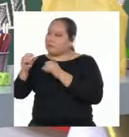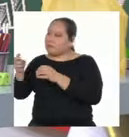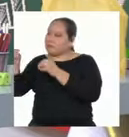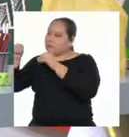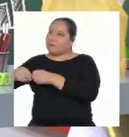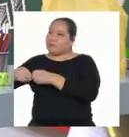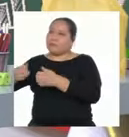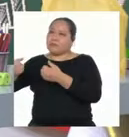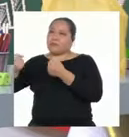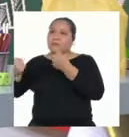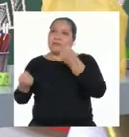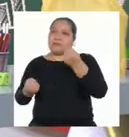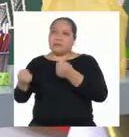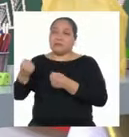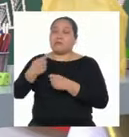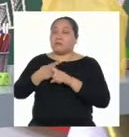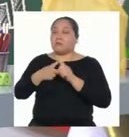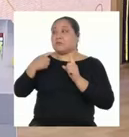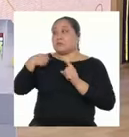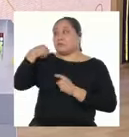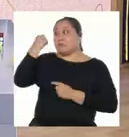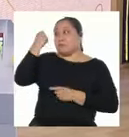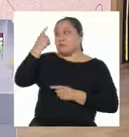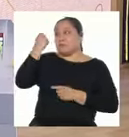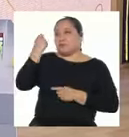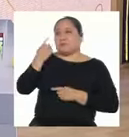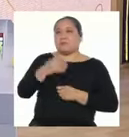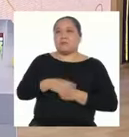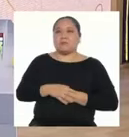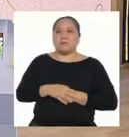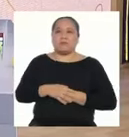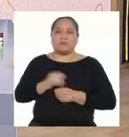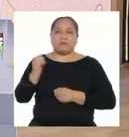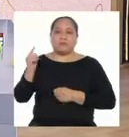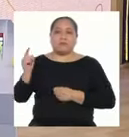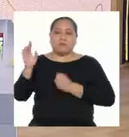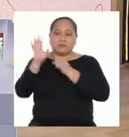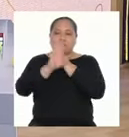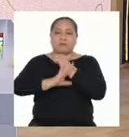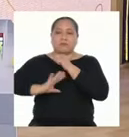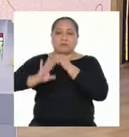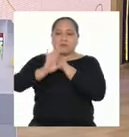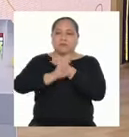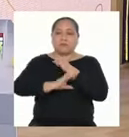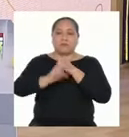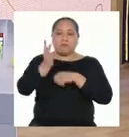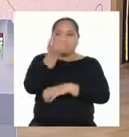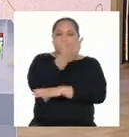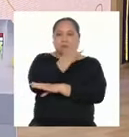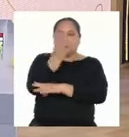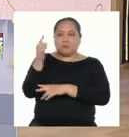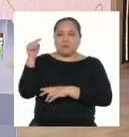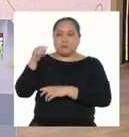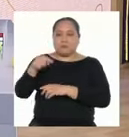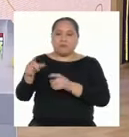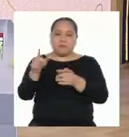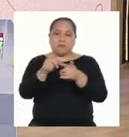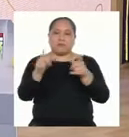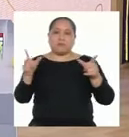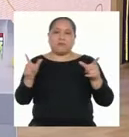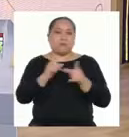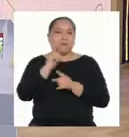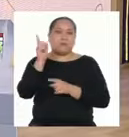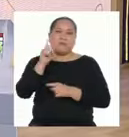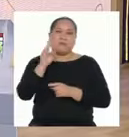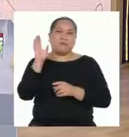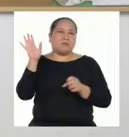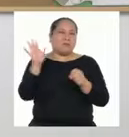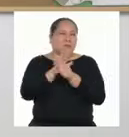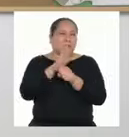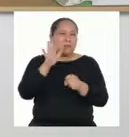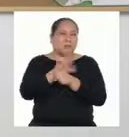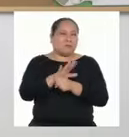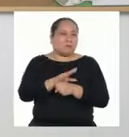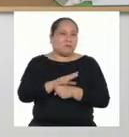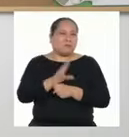en el carro, pero lo entendí. Los guardaparques lo hacen para que la zona no se llene de basura y se